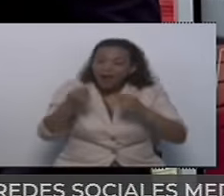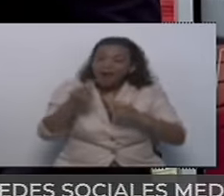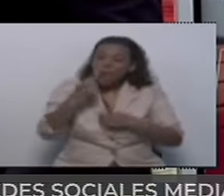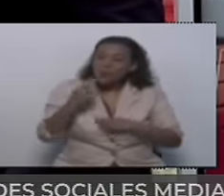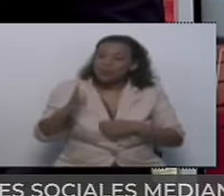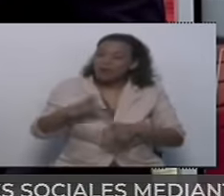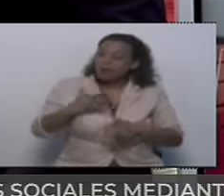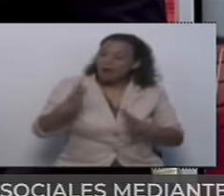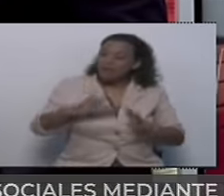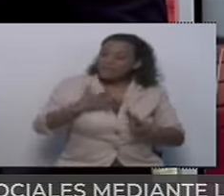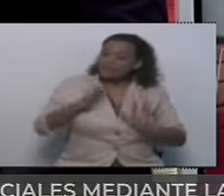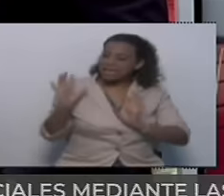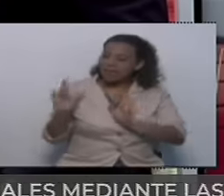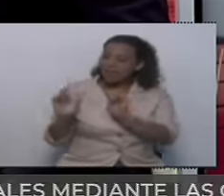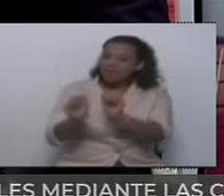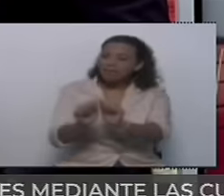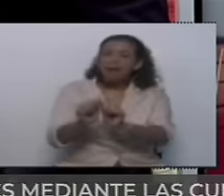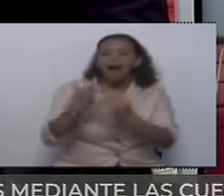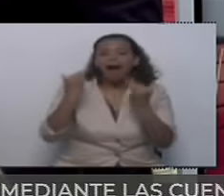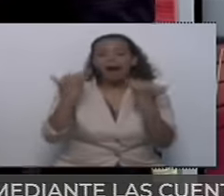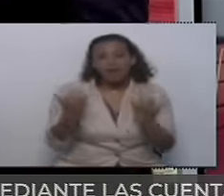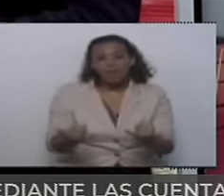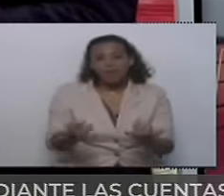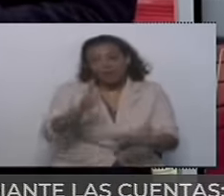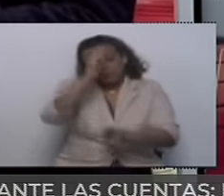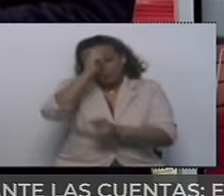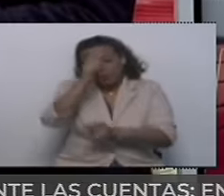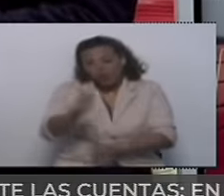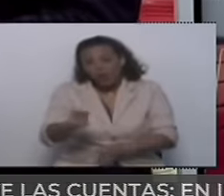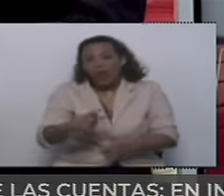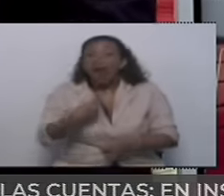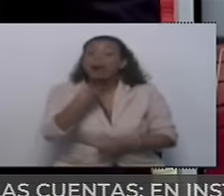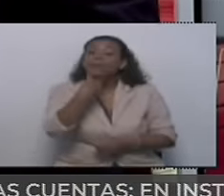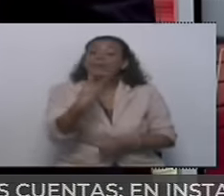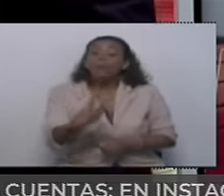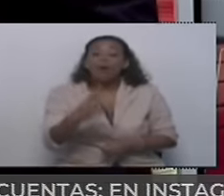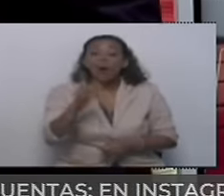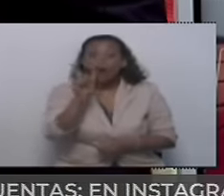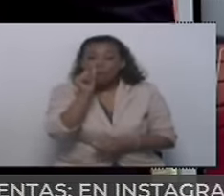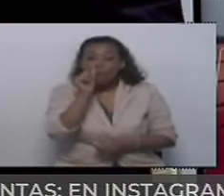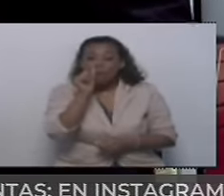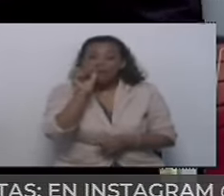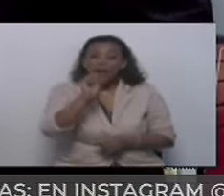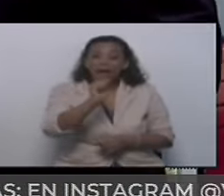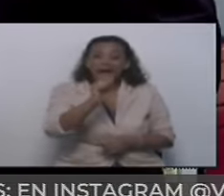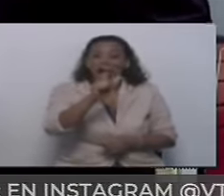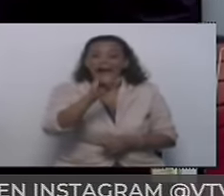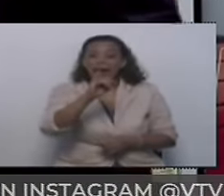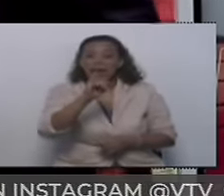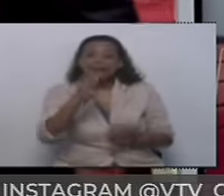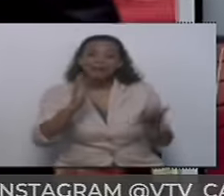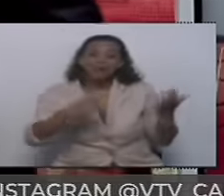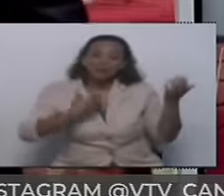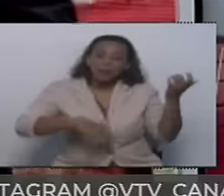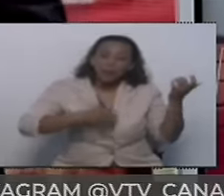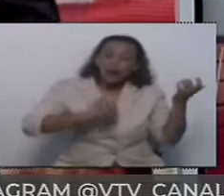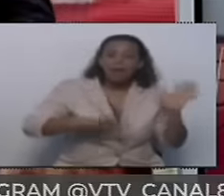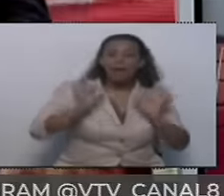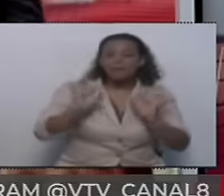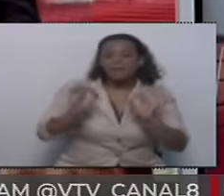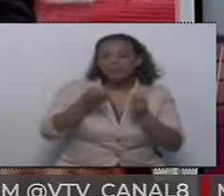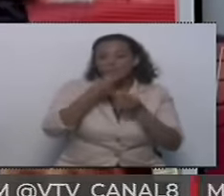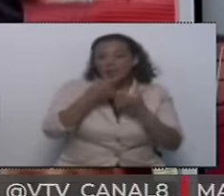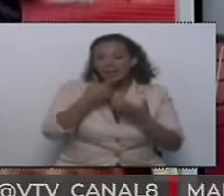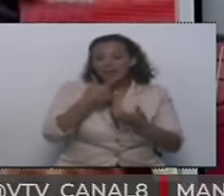nosotros, sí, señor, le vamos a dedicar en la voz de Ali Alejandro primero, correcto, una canción